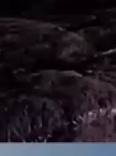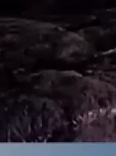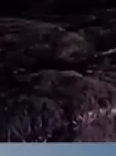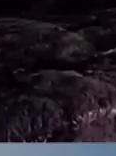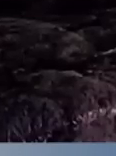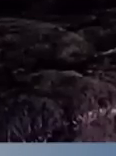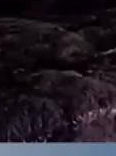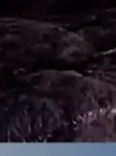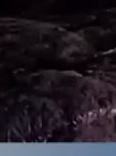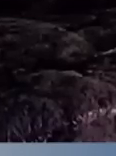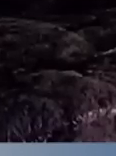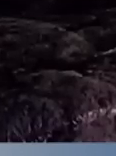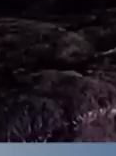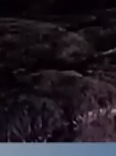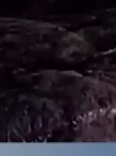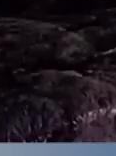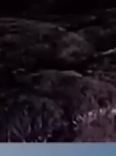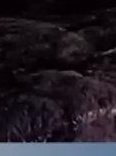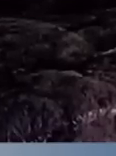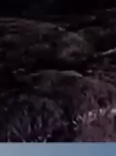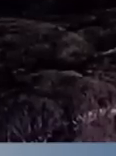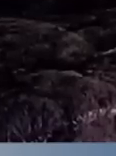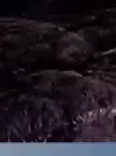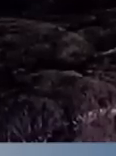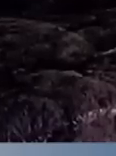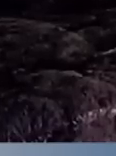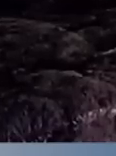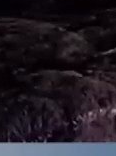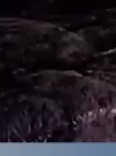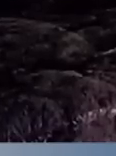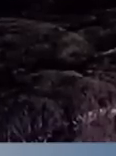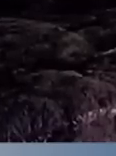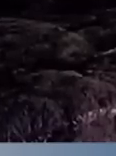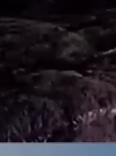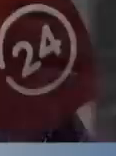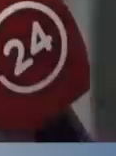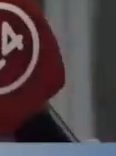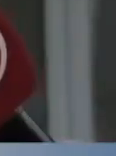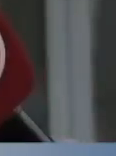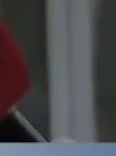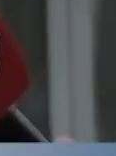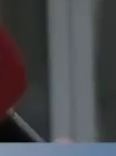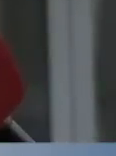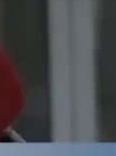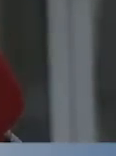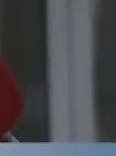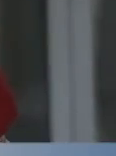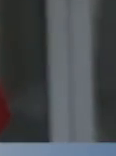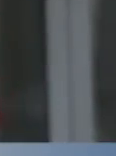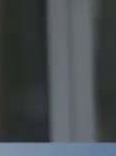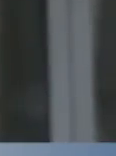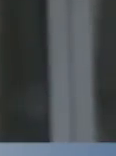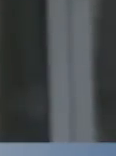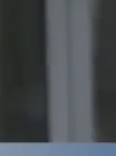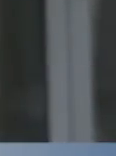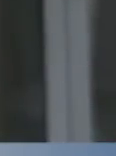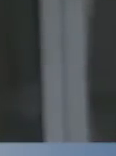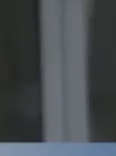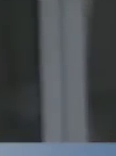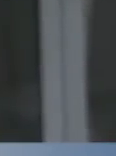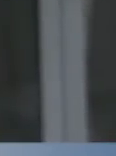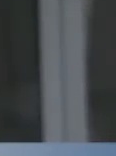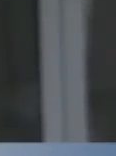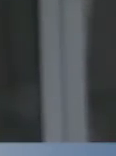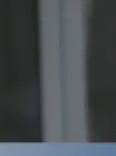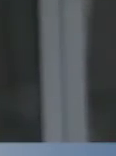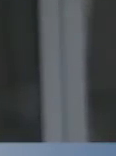violación de los Derechos Humanos Cuál es el presidente va a redactar la declaración entonces para nosotros como oposición es muy desconcertante la